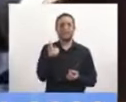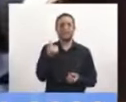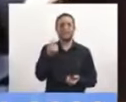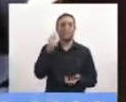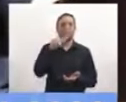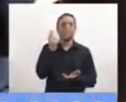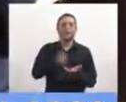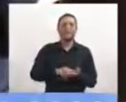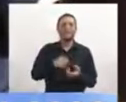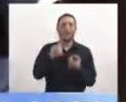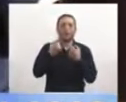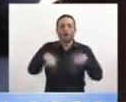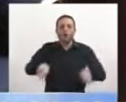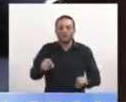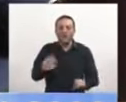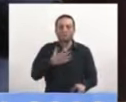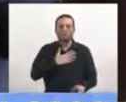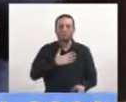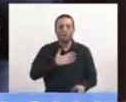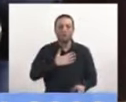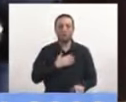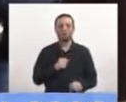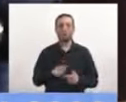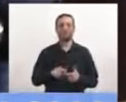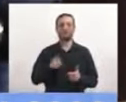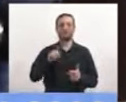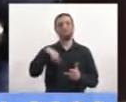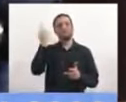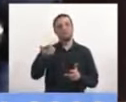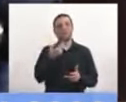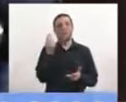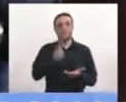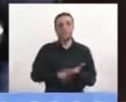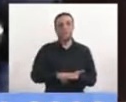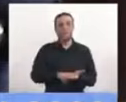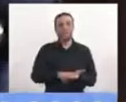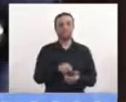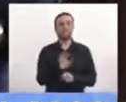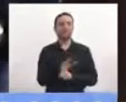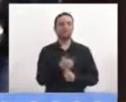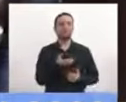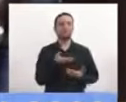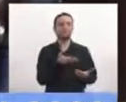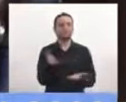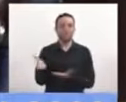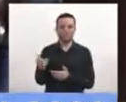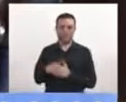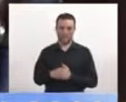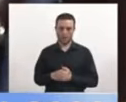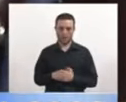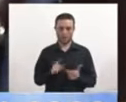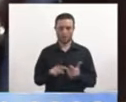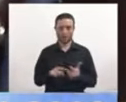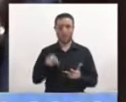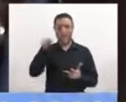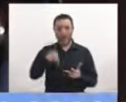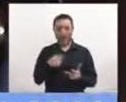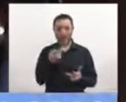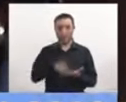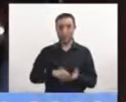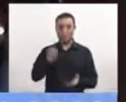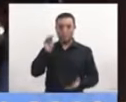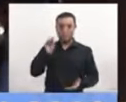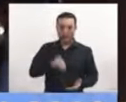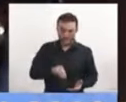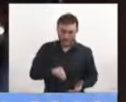por las grandes fortunas. ¿Y ahora qué vamos a hacer? Vamos a bajar impuestos personales, bienes personales. ¿Para qué? Para la industria de la construcción. Para un solo sector,